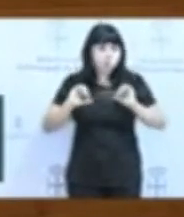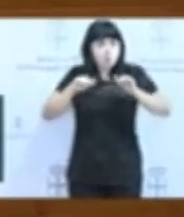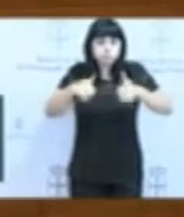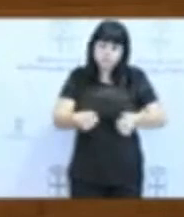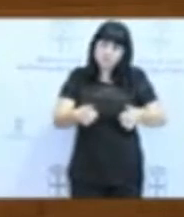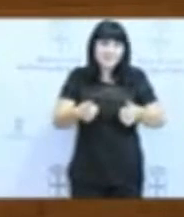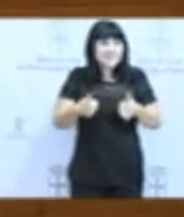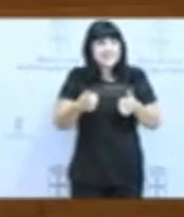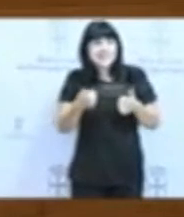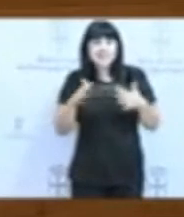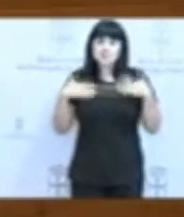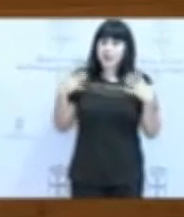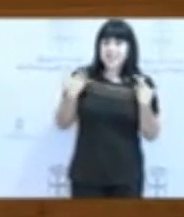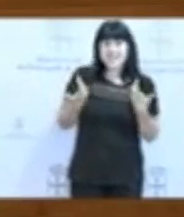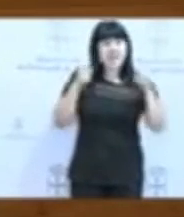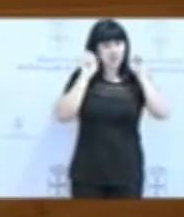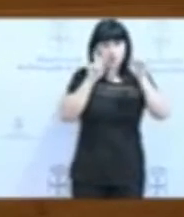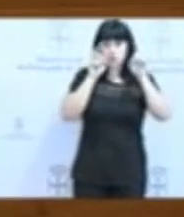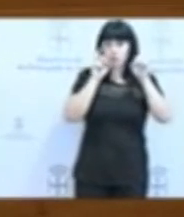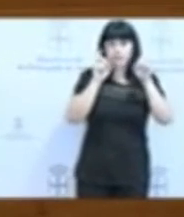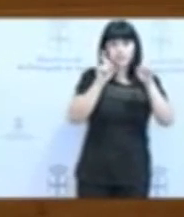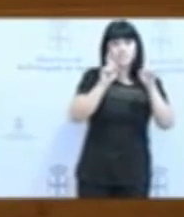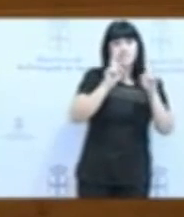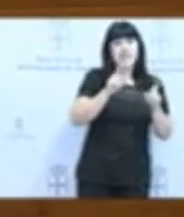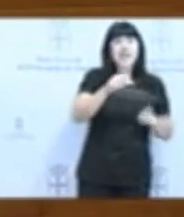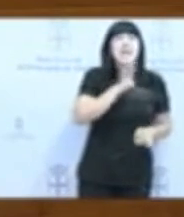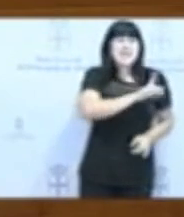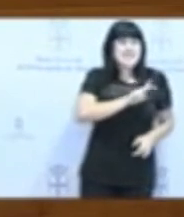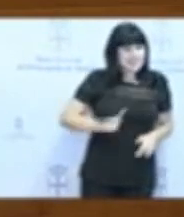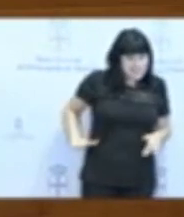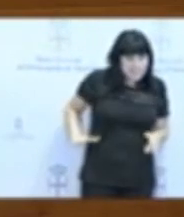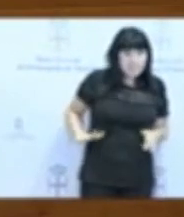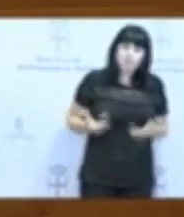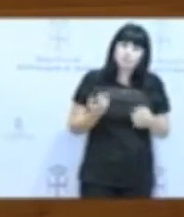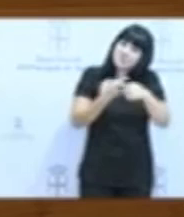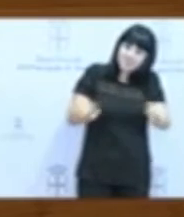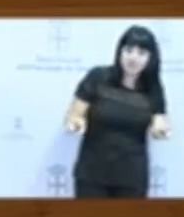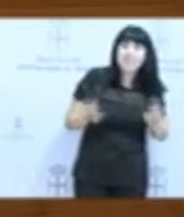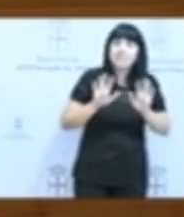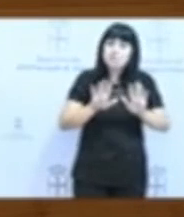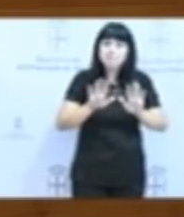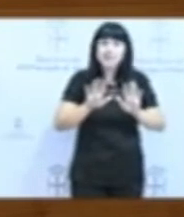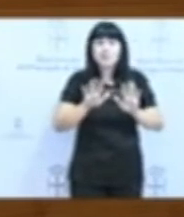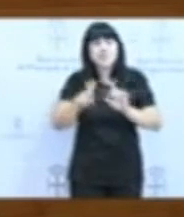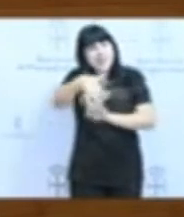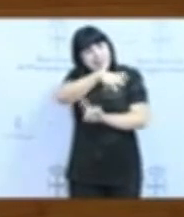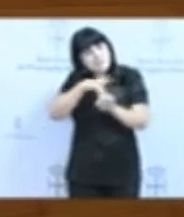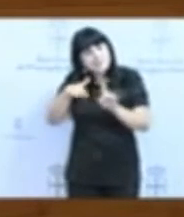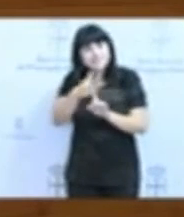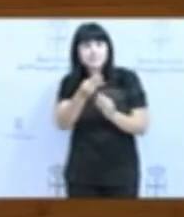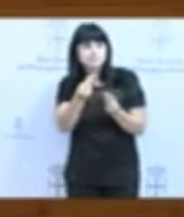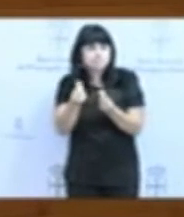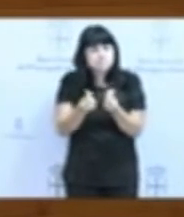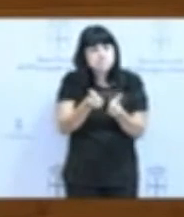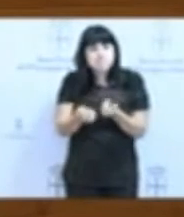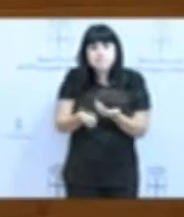que no comparten los profesores interinos que cuidan de ellos y de ellas. Pero se respira en el ambiente algo más.